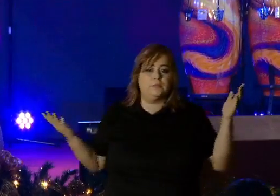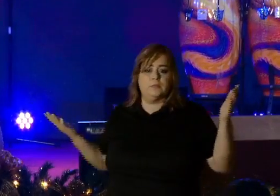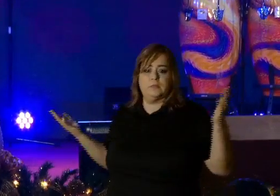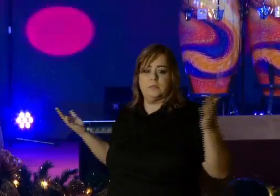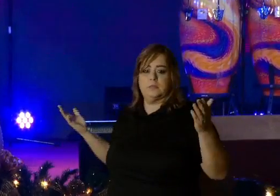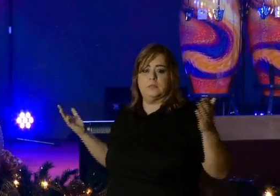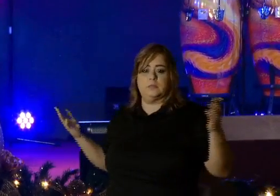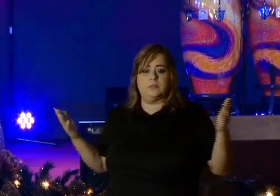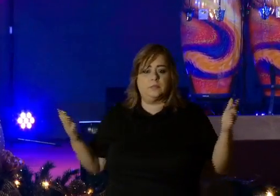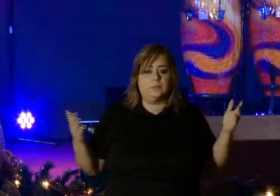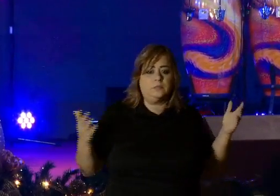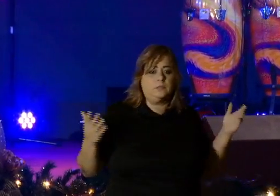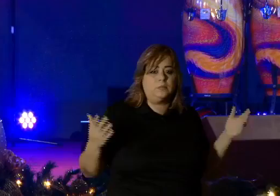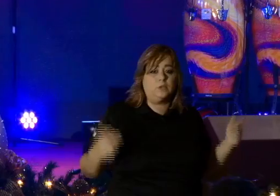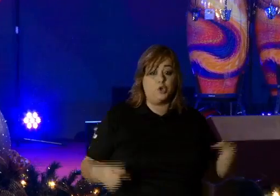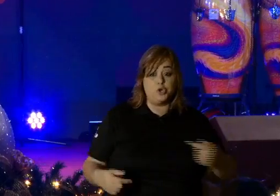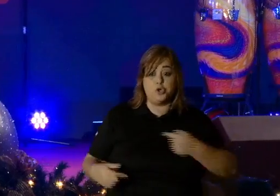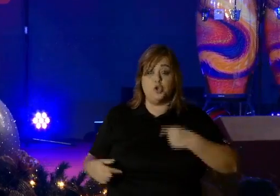Dios. Lo que